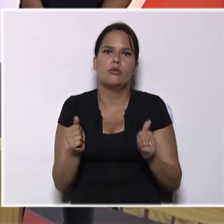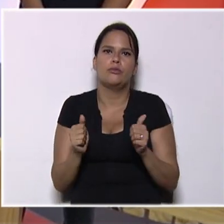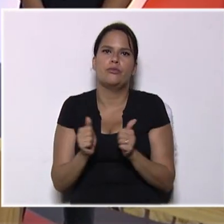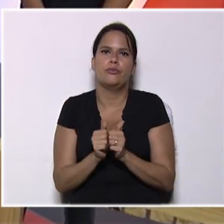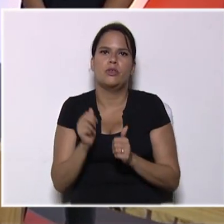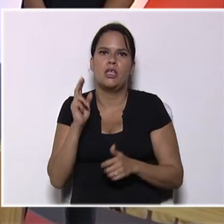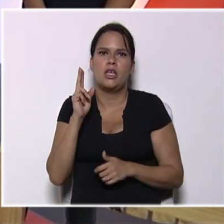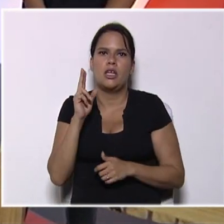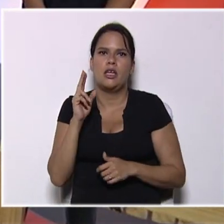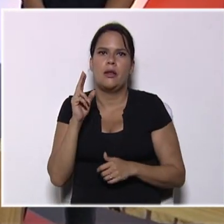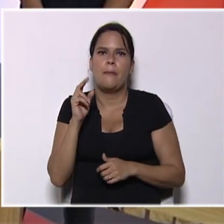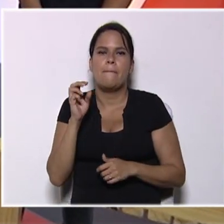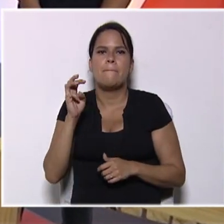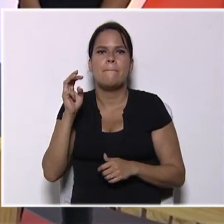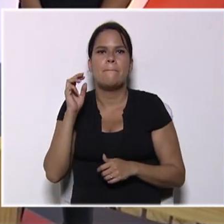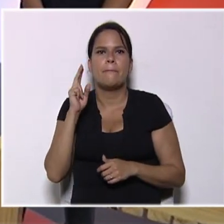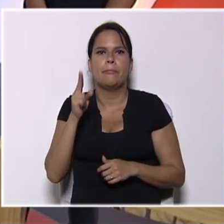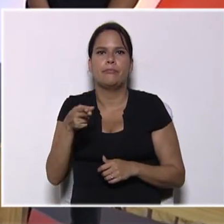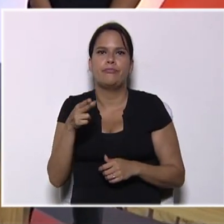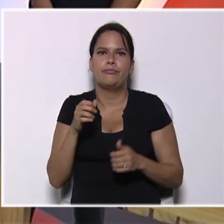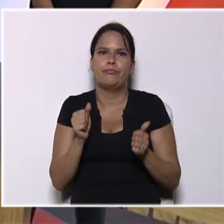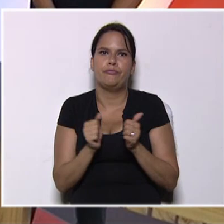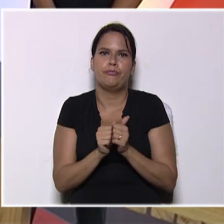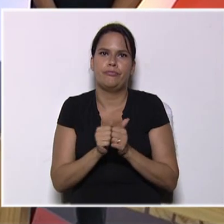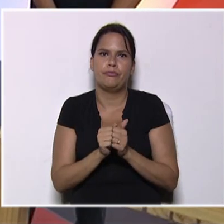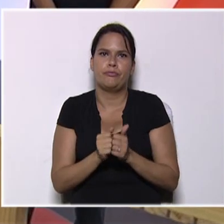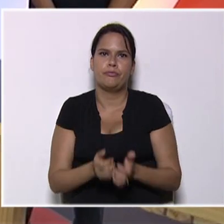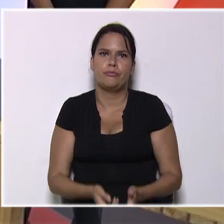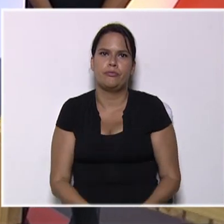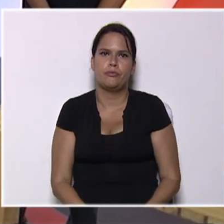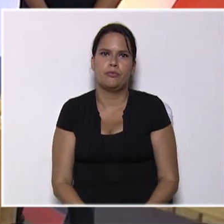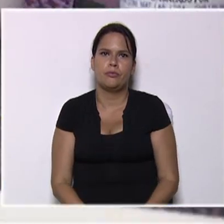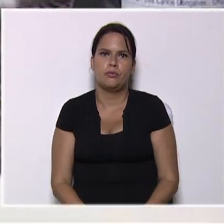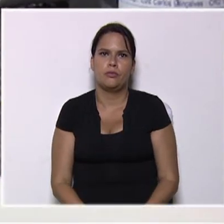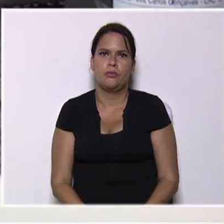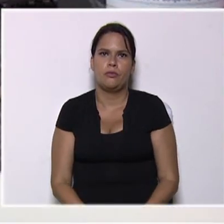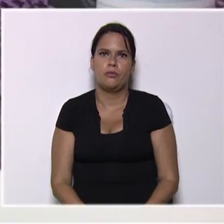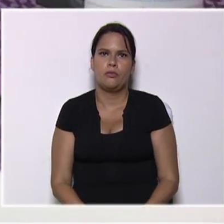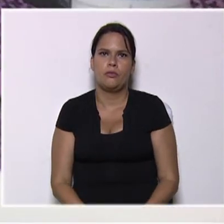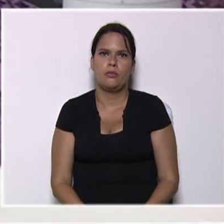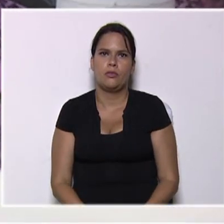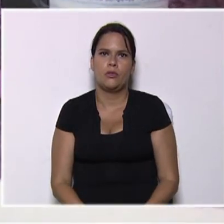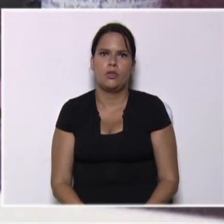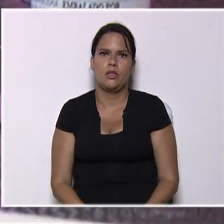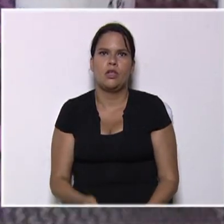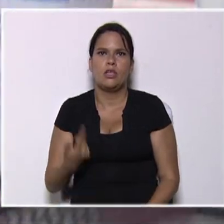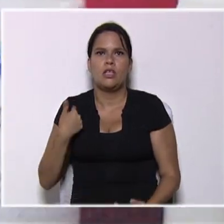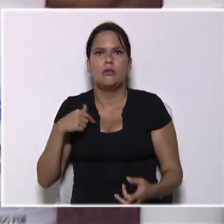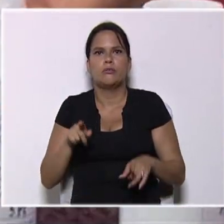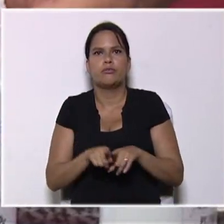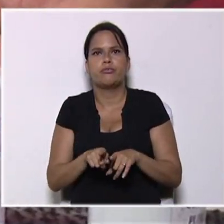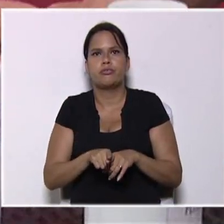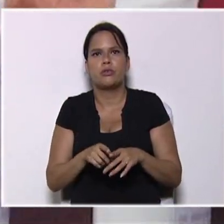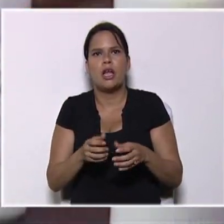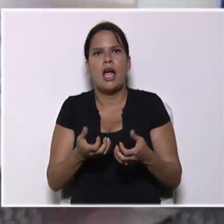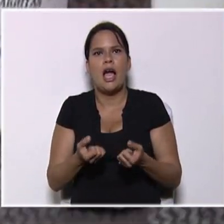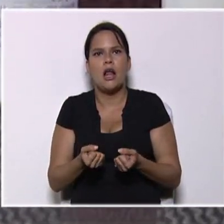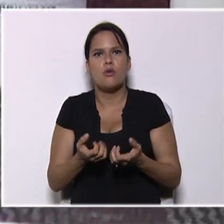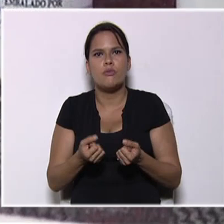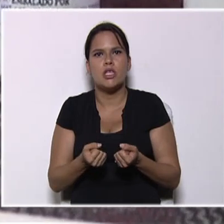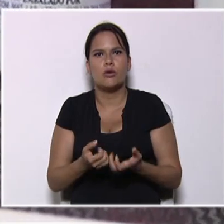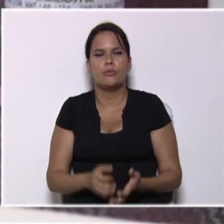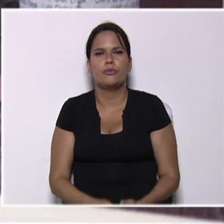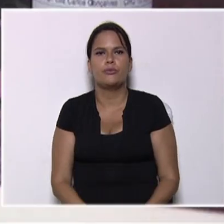el zinc, aquí tenemos una lámina de zinc, ¿sí? Tenemos además aluminio. En sus hogares